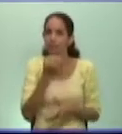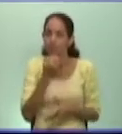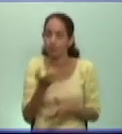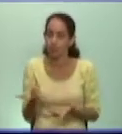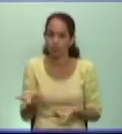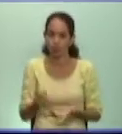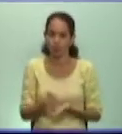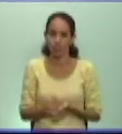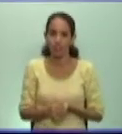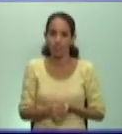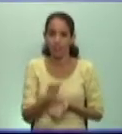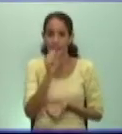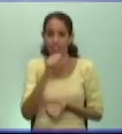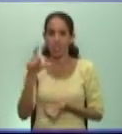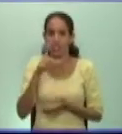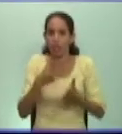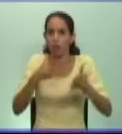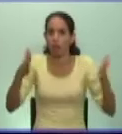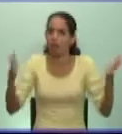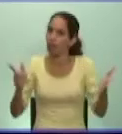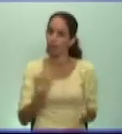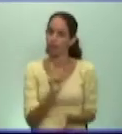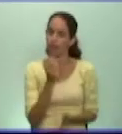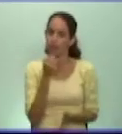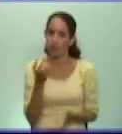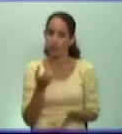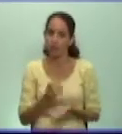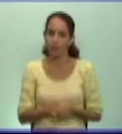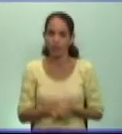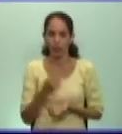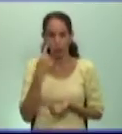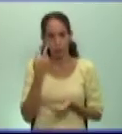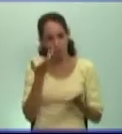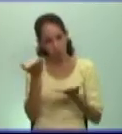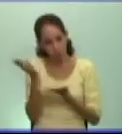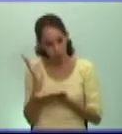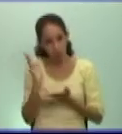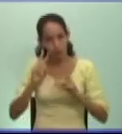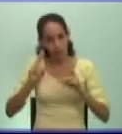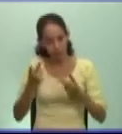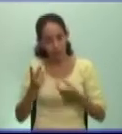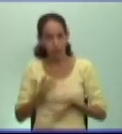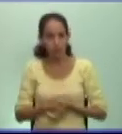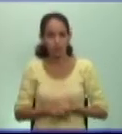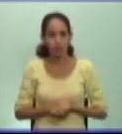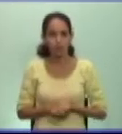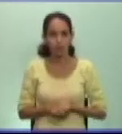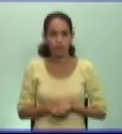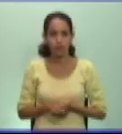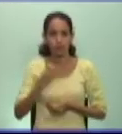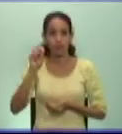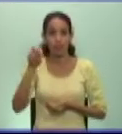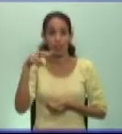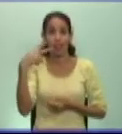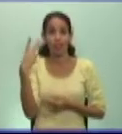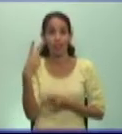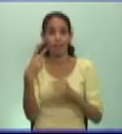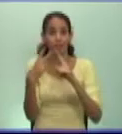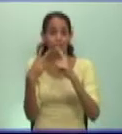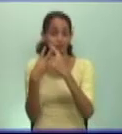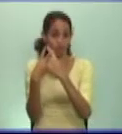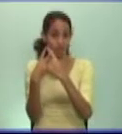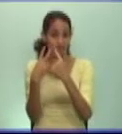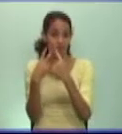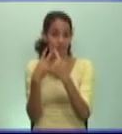implicara desarrollo en aquella época histórica. Y volvemos a pantalla porque esto lo vamos a reflejar aquí. Dos gobiernos que vemos en toda esta